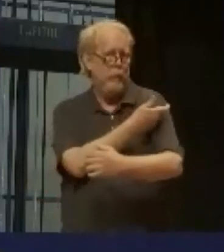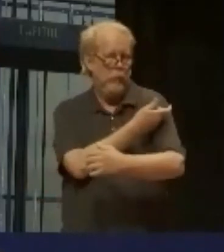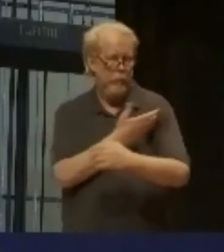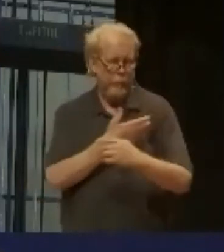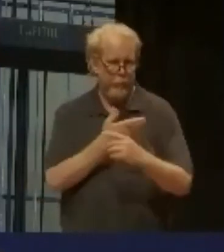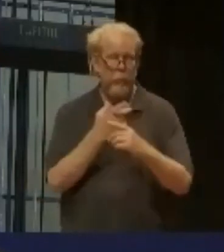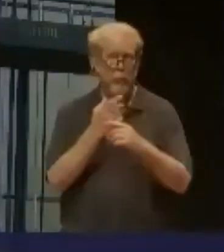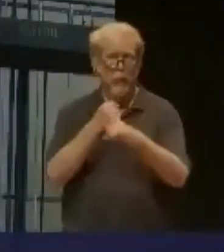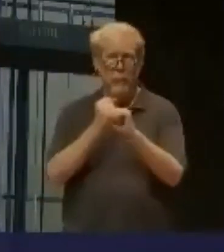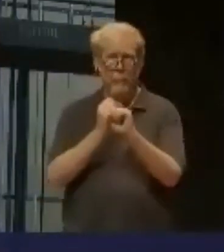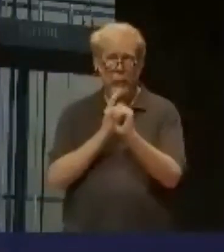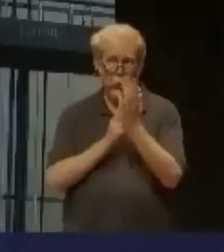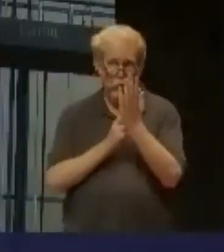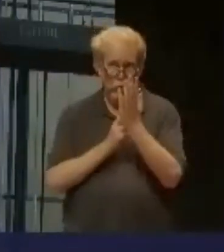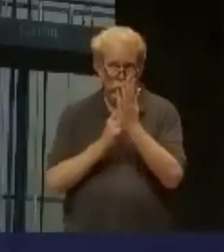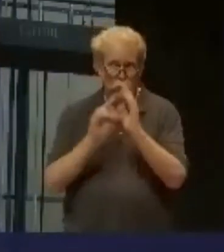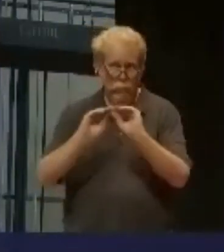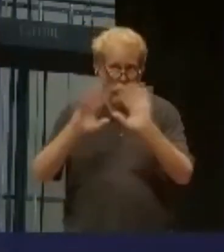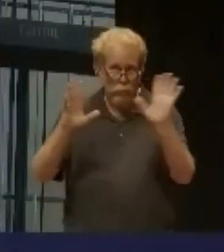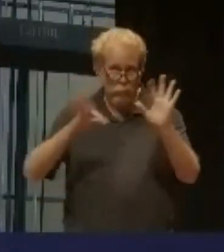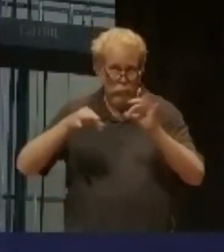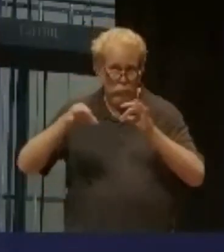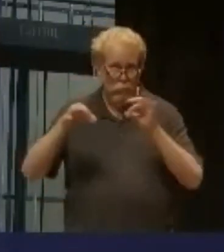sobre las vacunas.